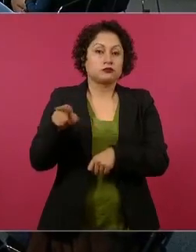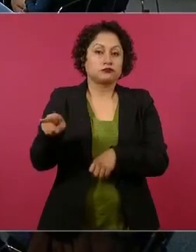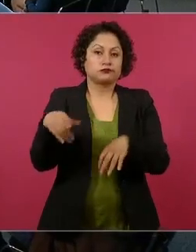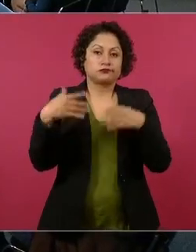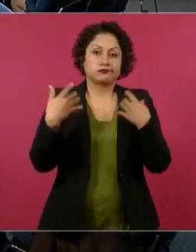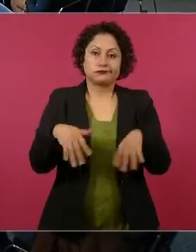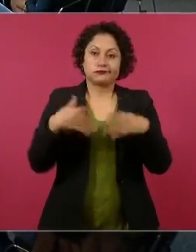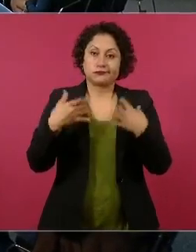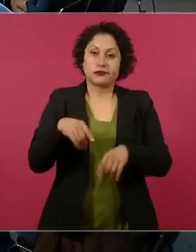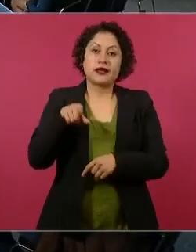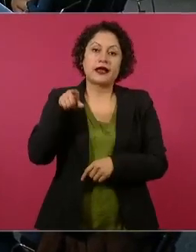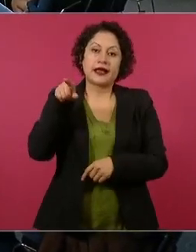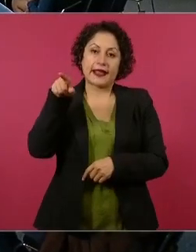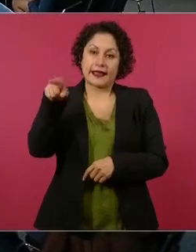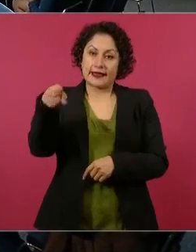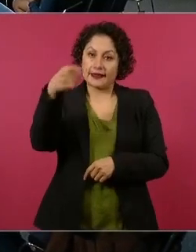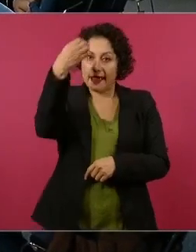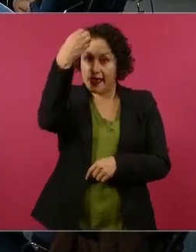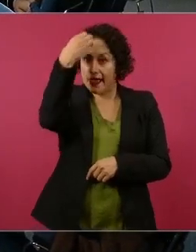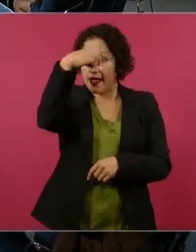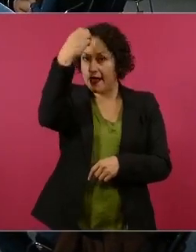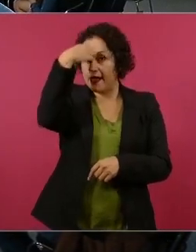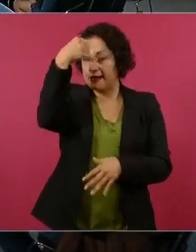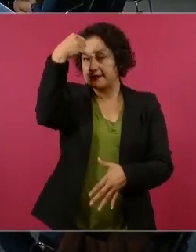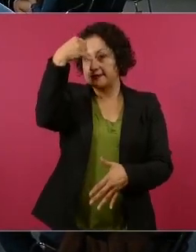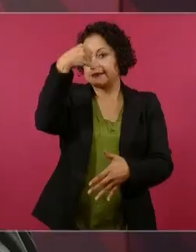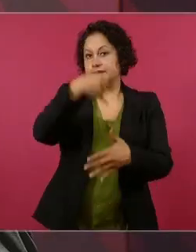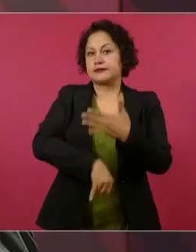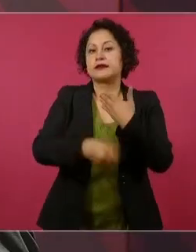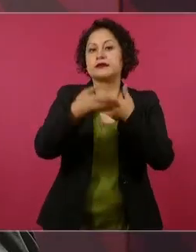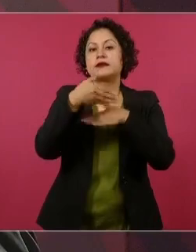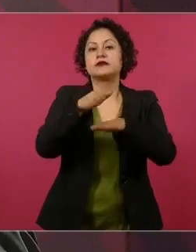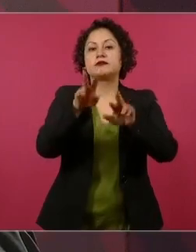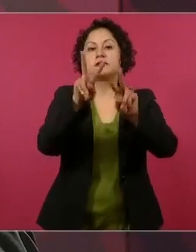especialista, ella sí, experta en manejo de agua,